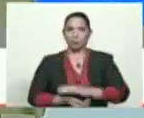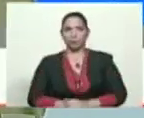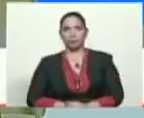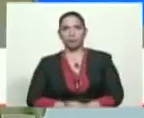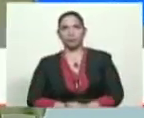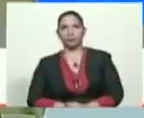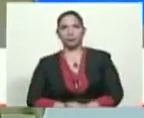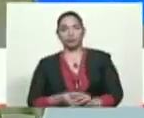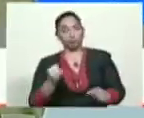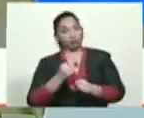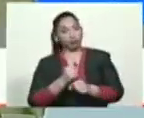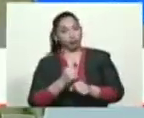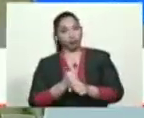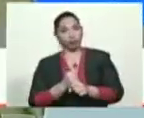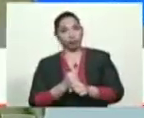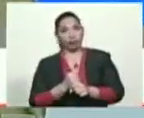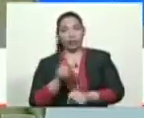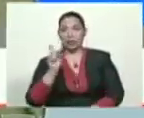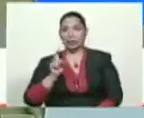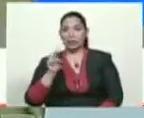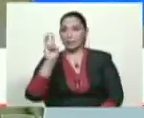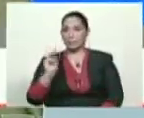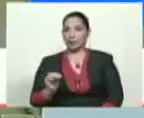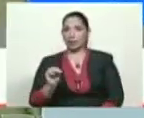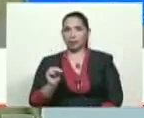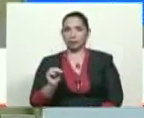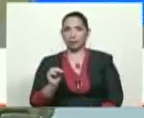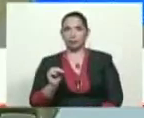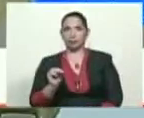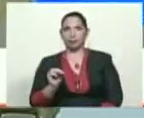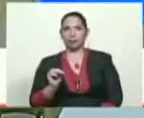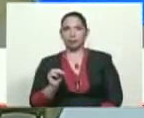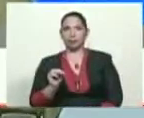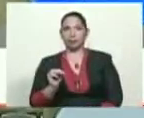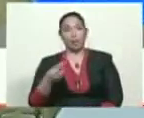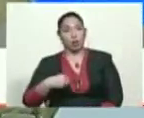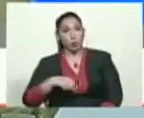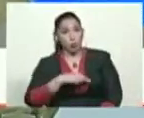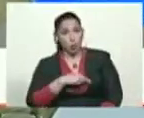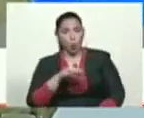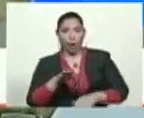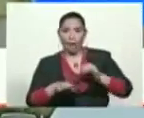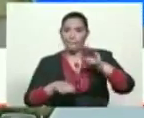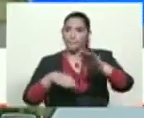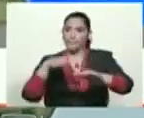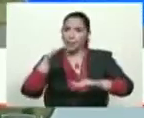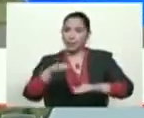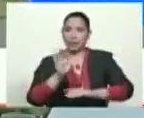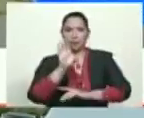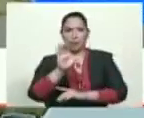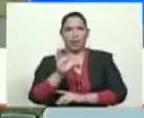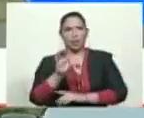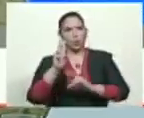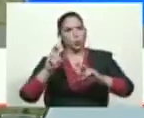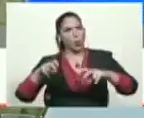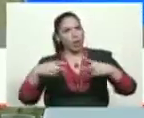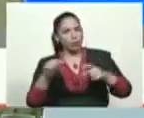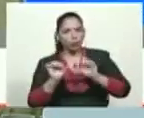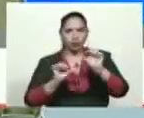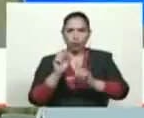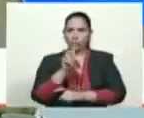las obras que necesita apretar para nosotros avanzar en un país moderno del siglo